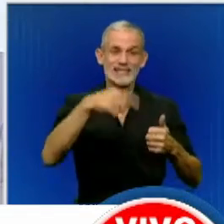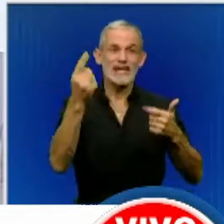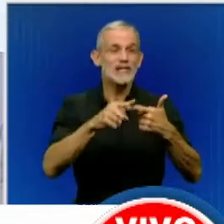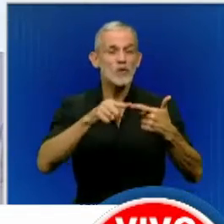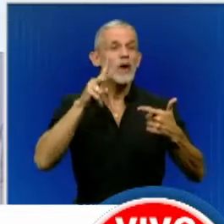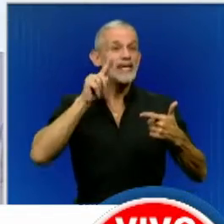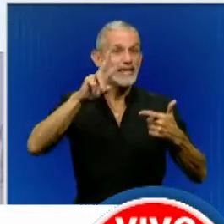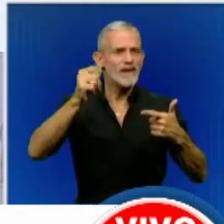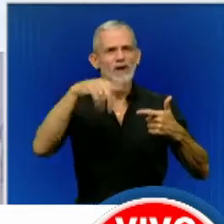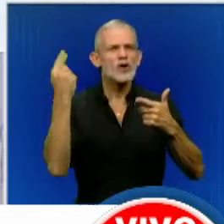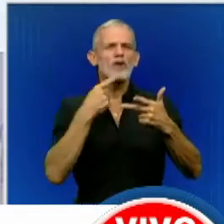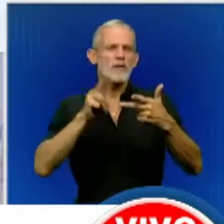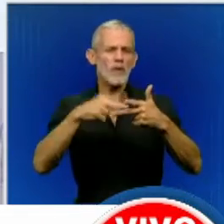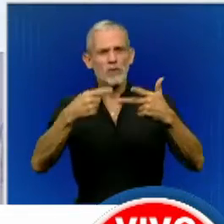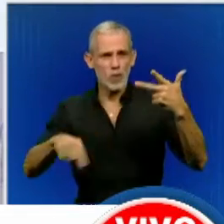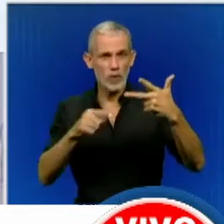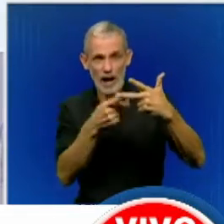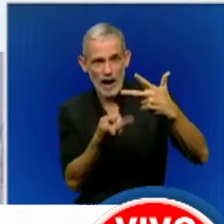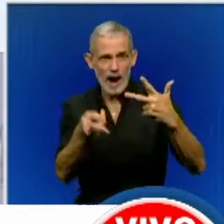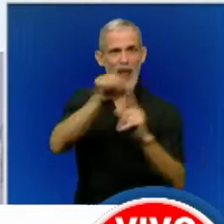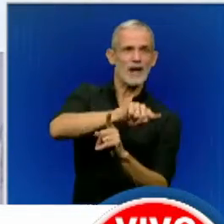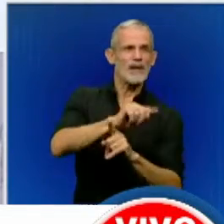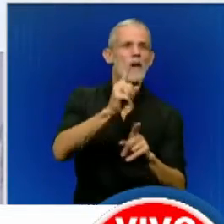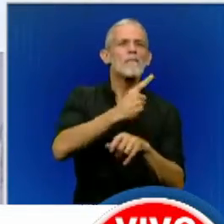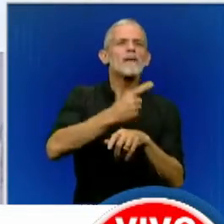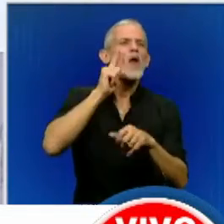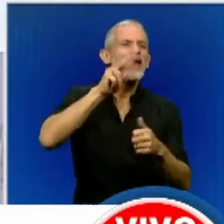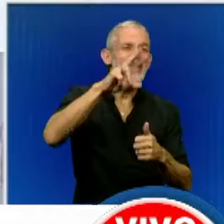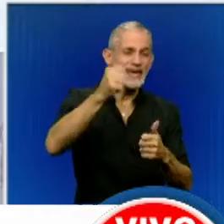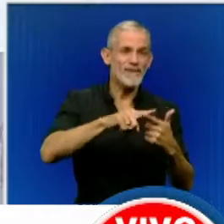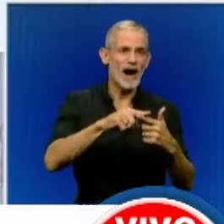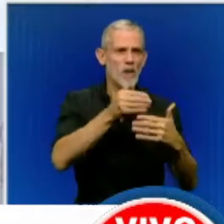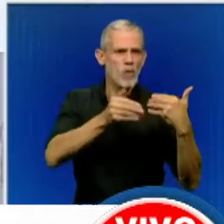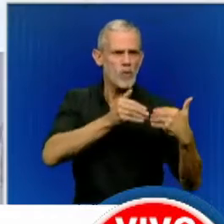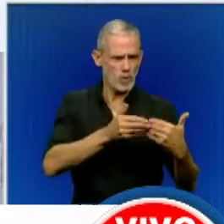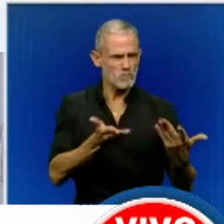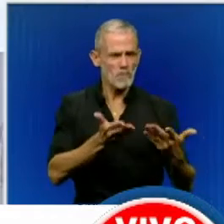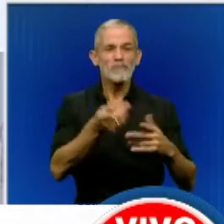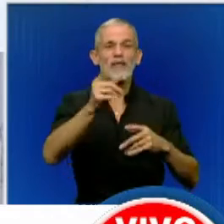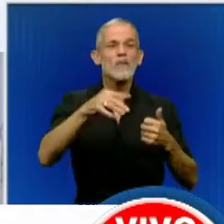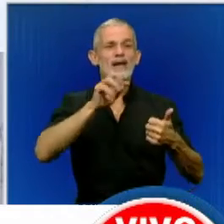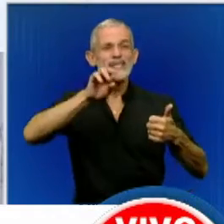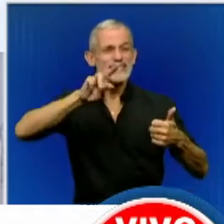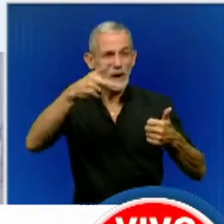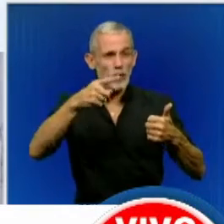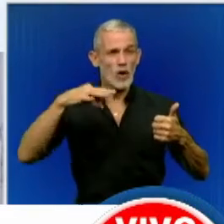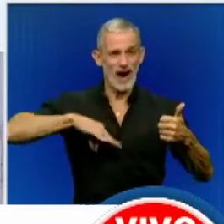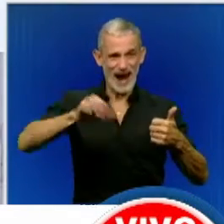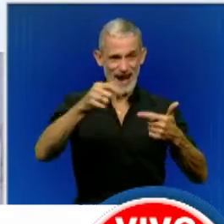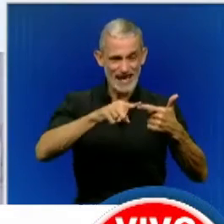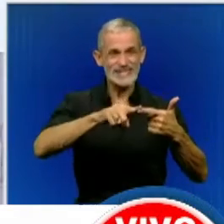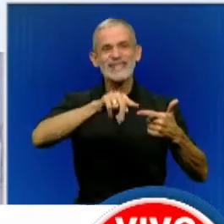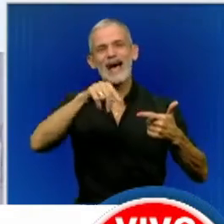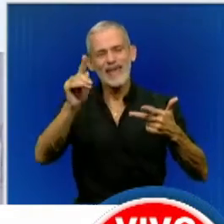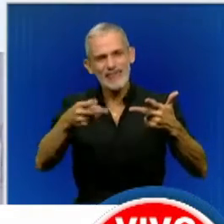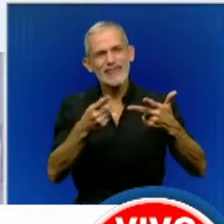después otros tributos. Acá es al revés. Primero el IVA, impuesto regresivo, después ganancias y, sobre todo, siempre